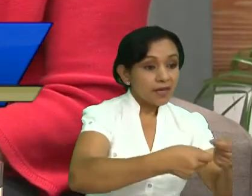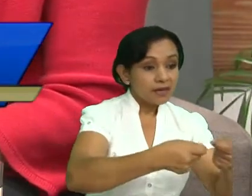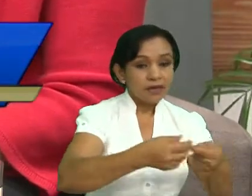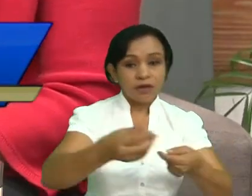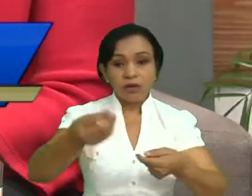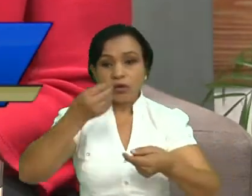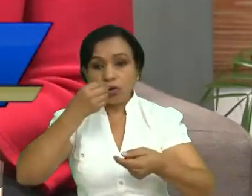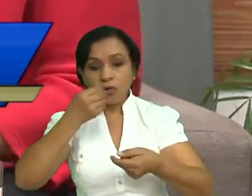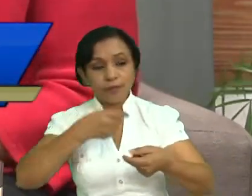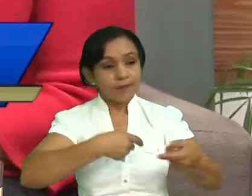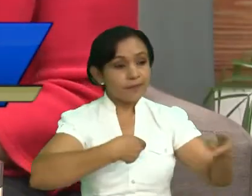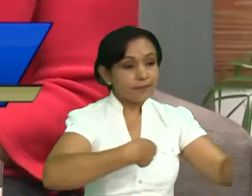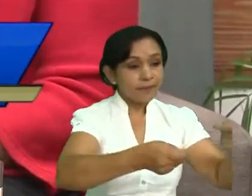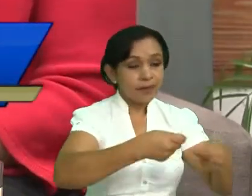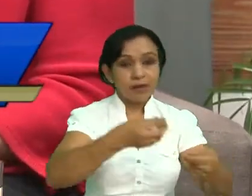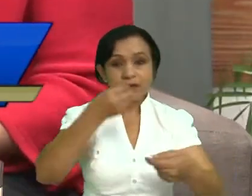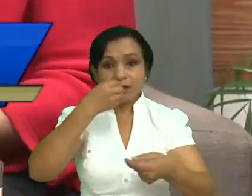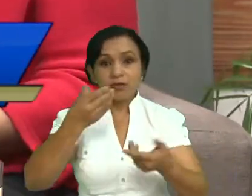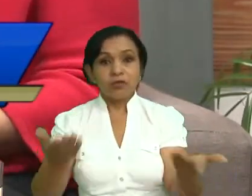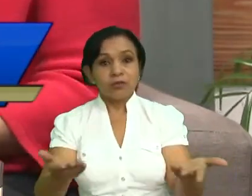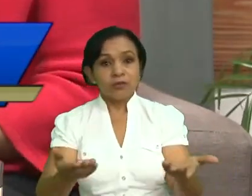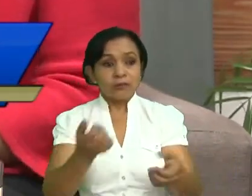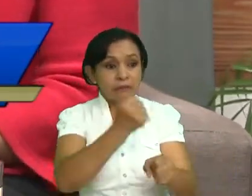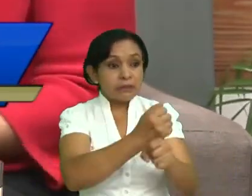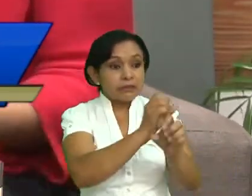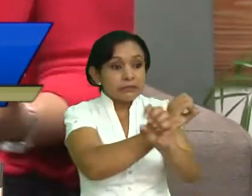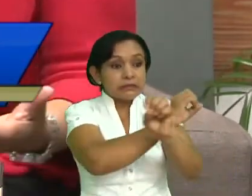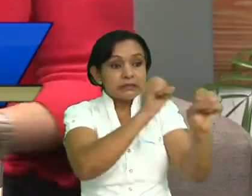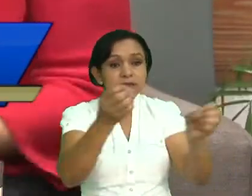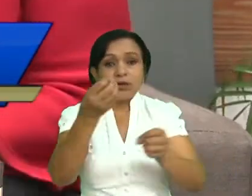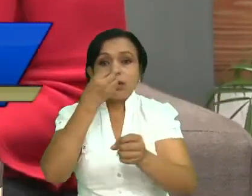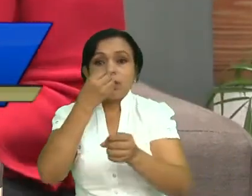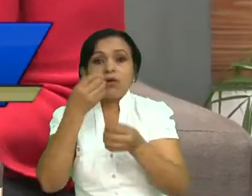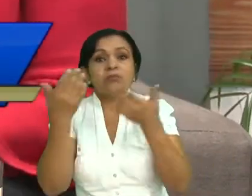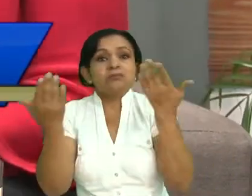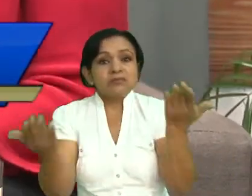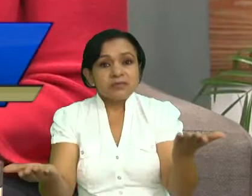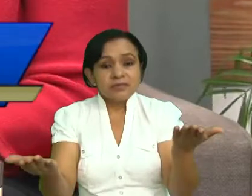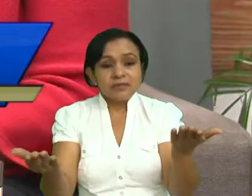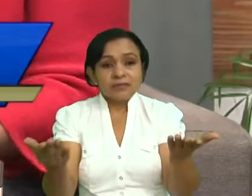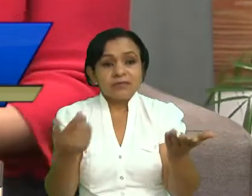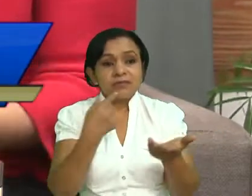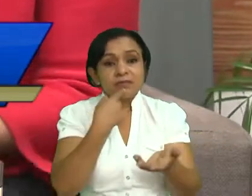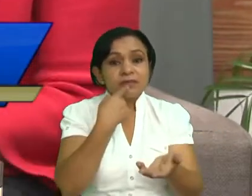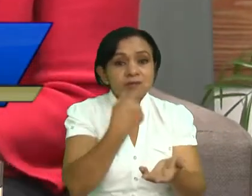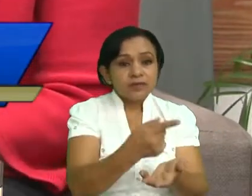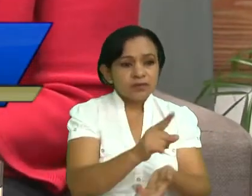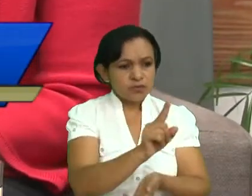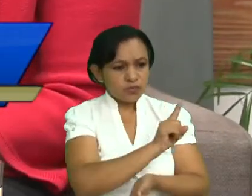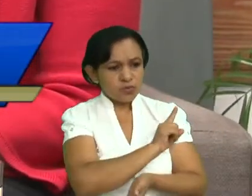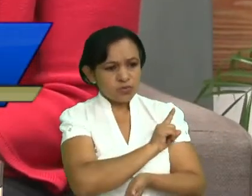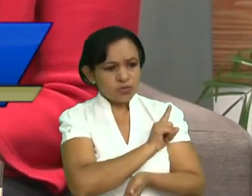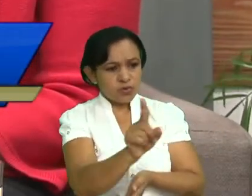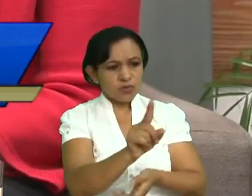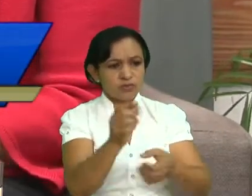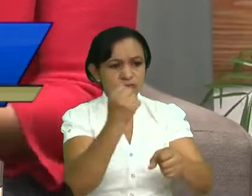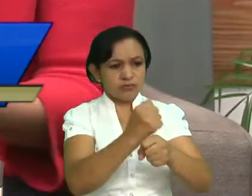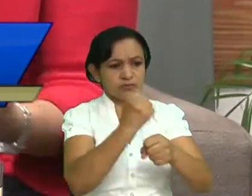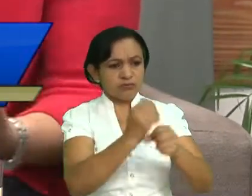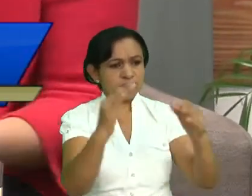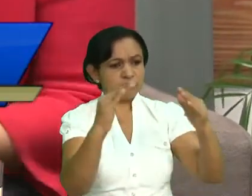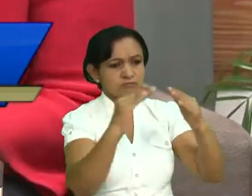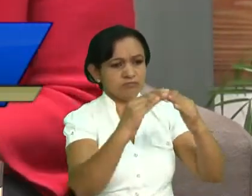el día a día con su trabajo como cuenta propia? ¿Cómo decirle a esa hermana y hermana que no puede trabajar